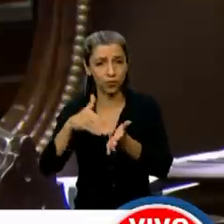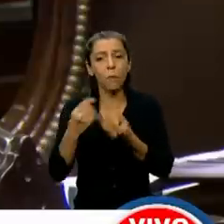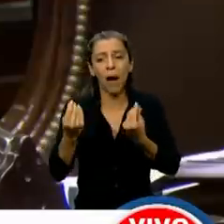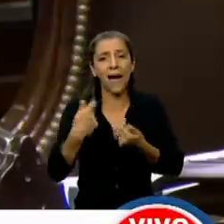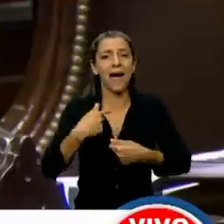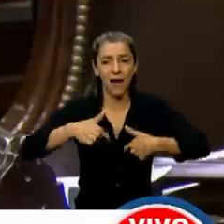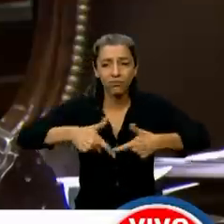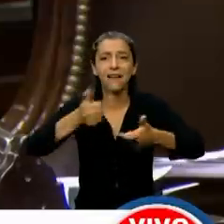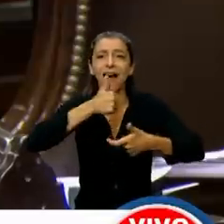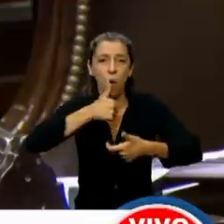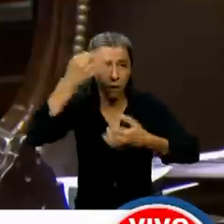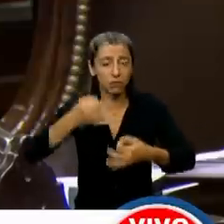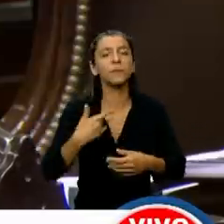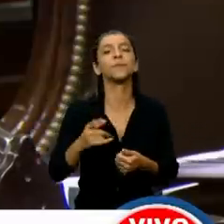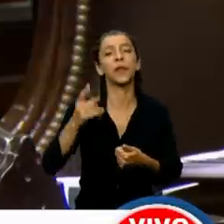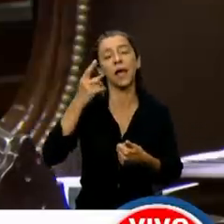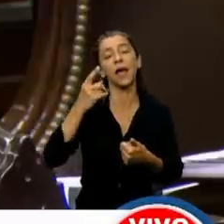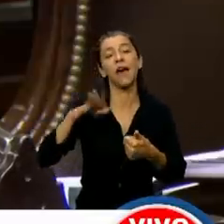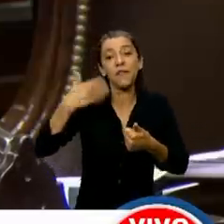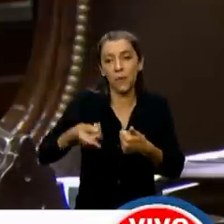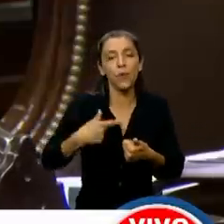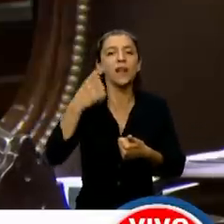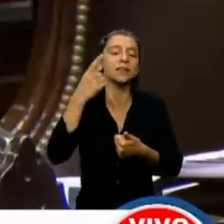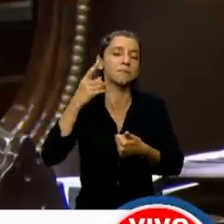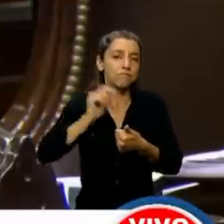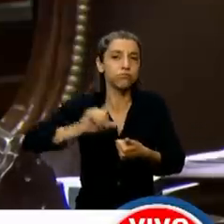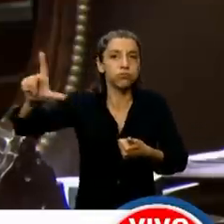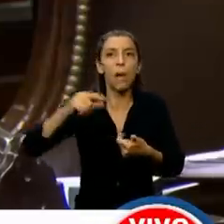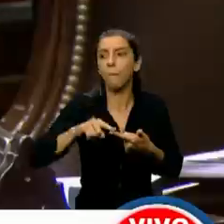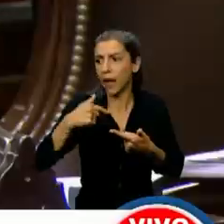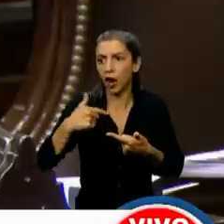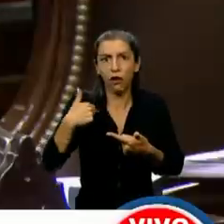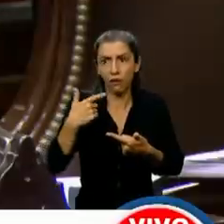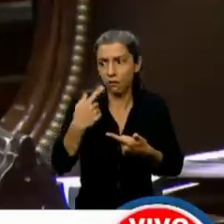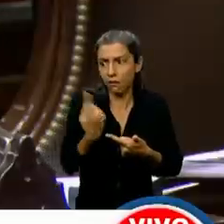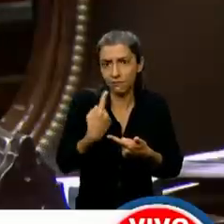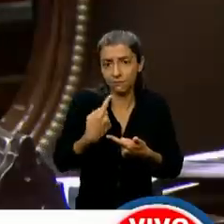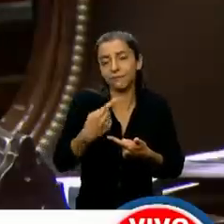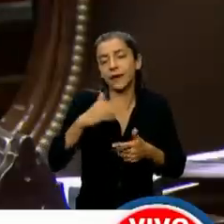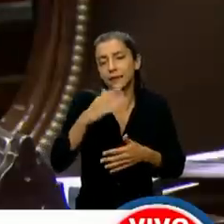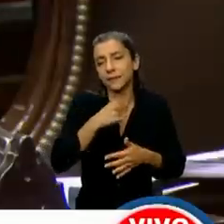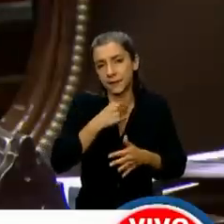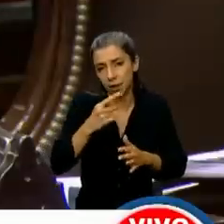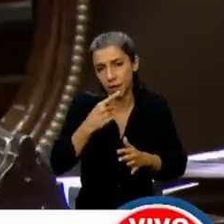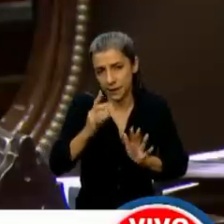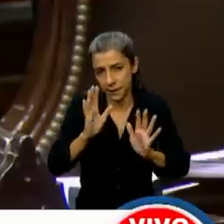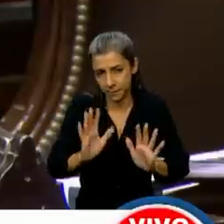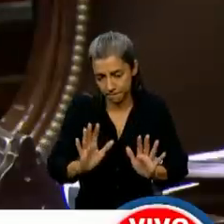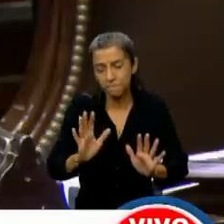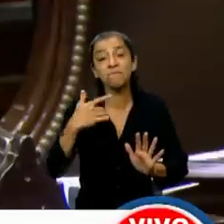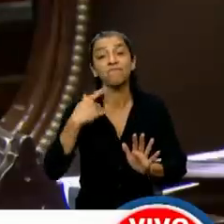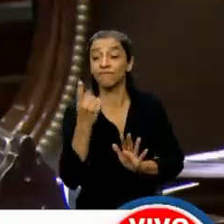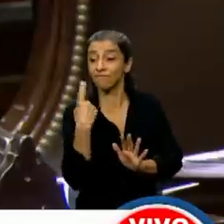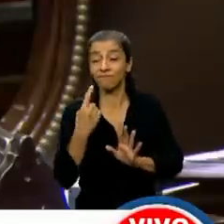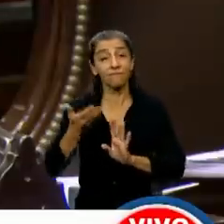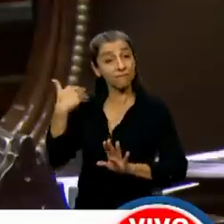el 2021 106 mil millones y lo que quiero decir que particularmente con lo que se hizo y